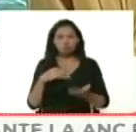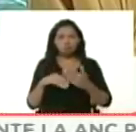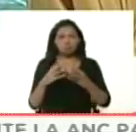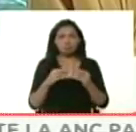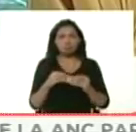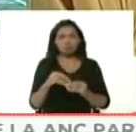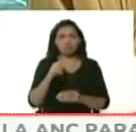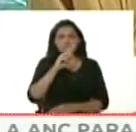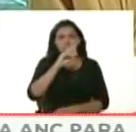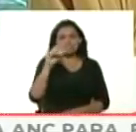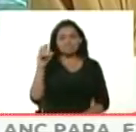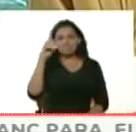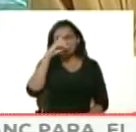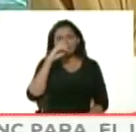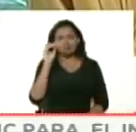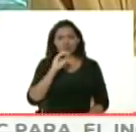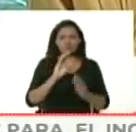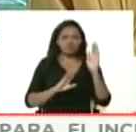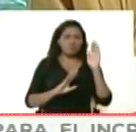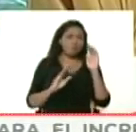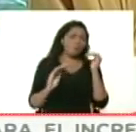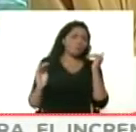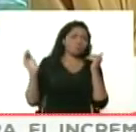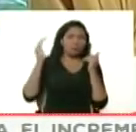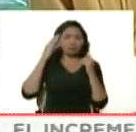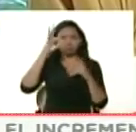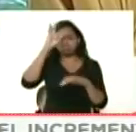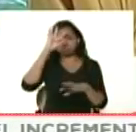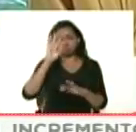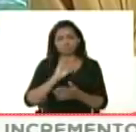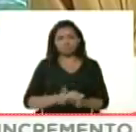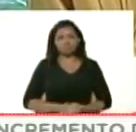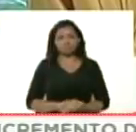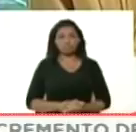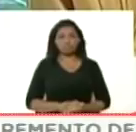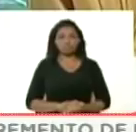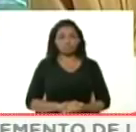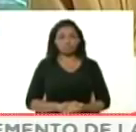a llegar a 100 años o más. ¿Mm?